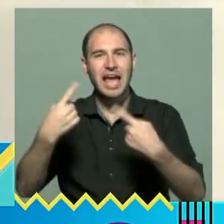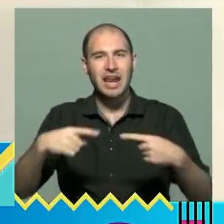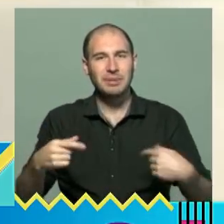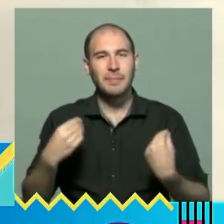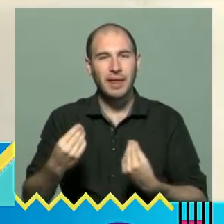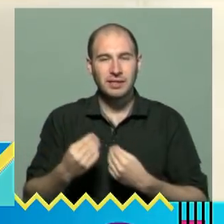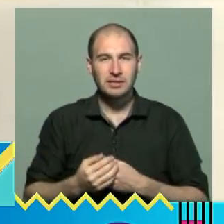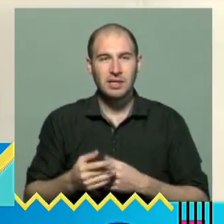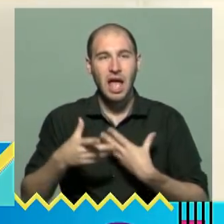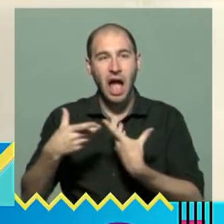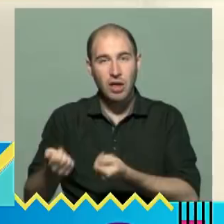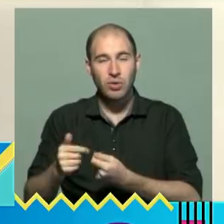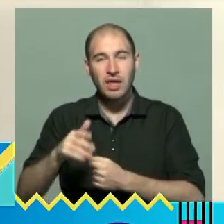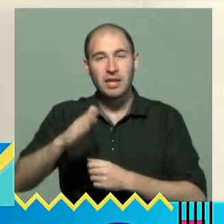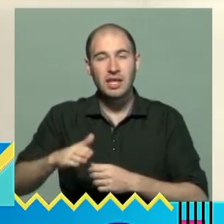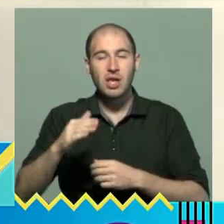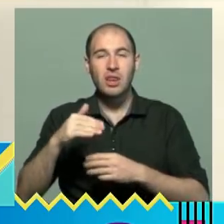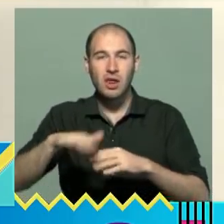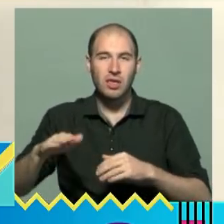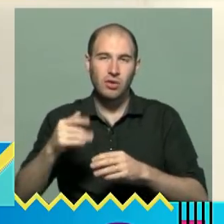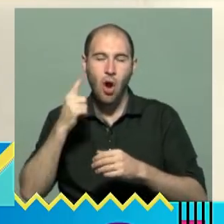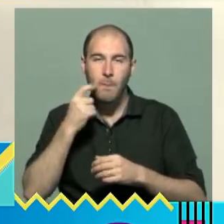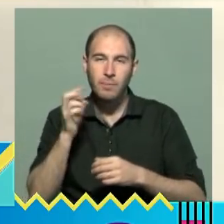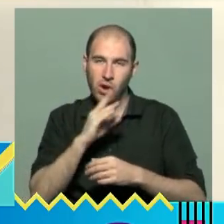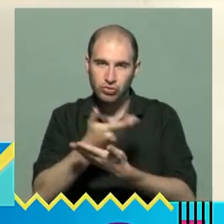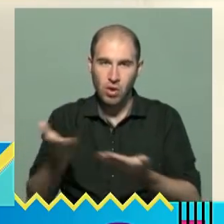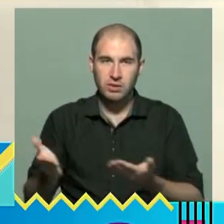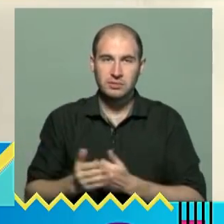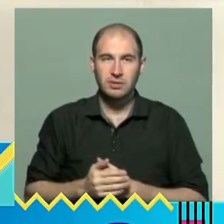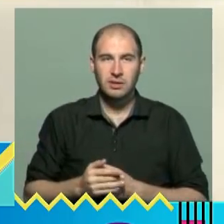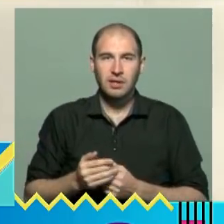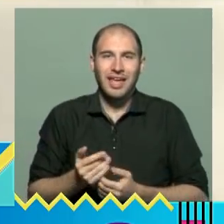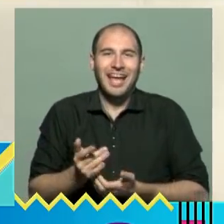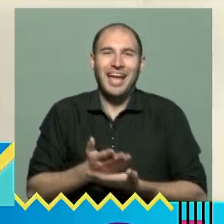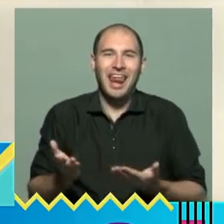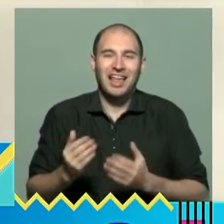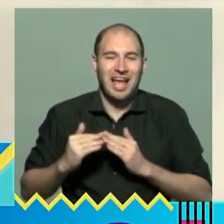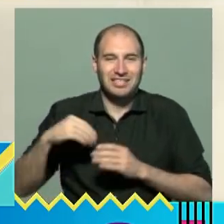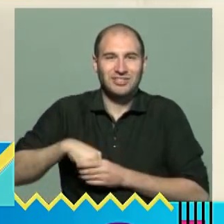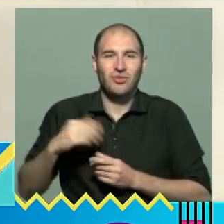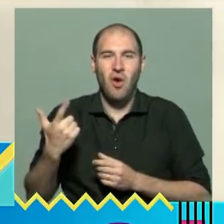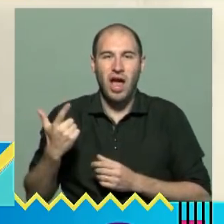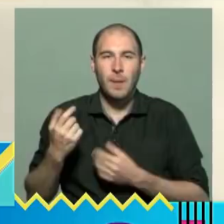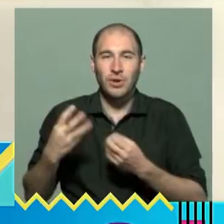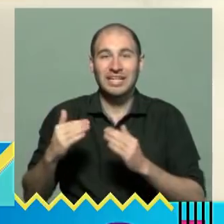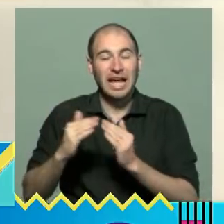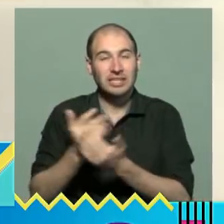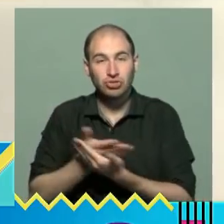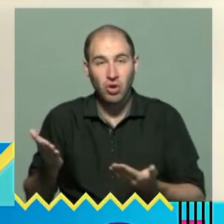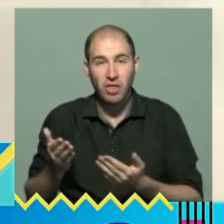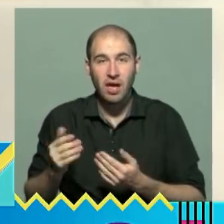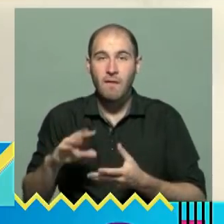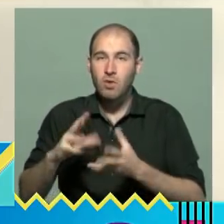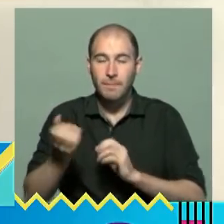herramientas para la contención de los chicos y las chicas. ¿Qué pasa? Generalmente no la encontramos en nuestras casas, porque no en todas las casas tenemos la